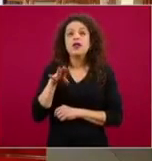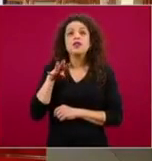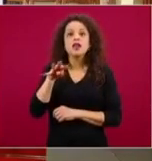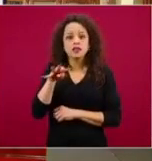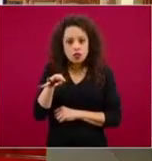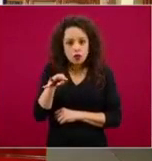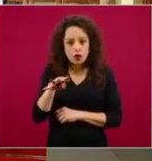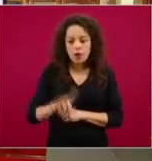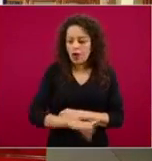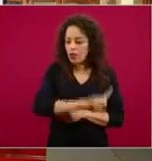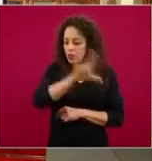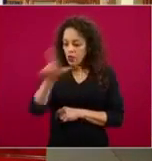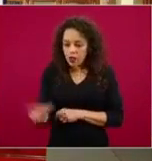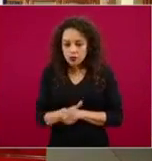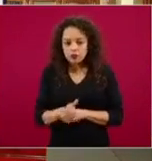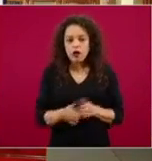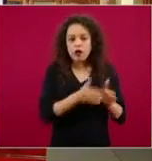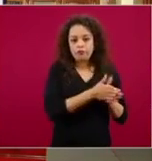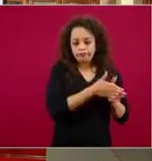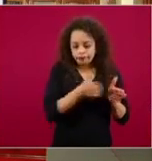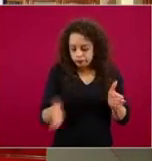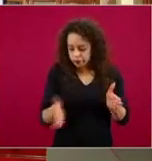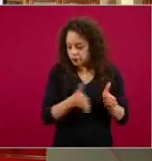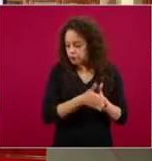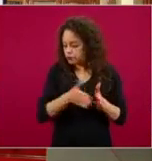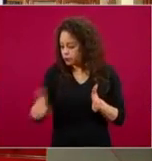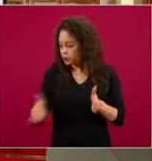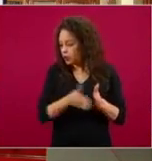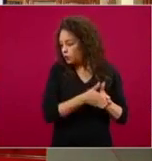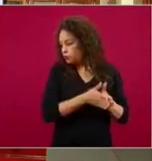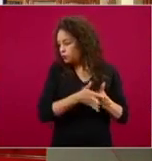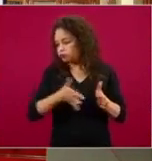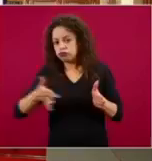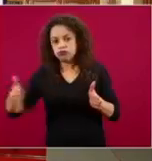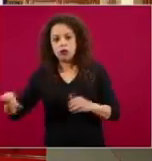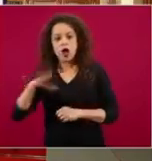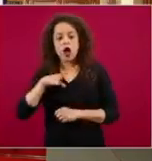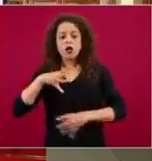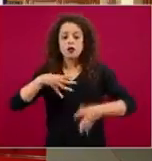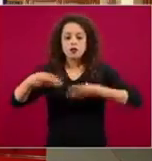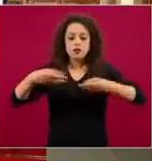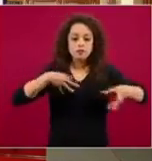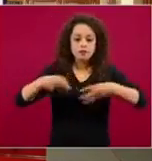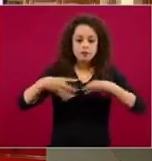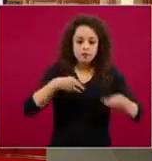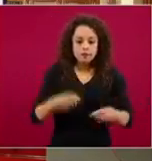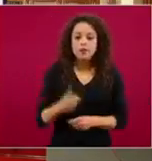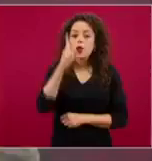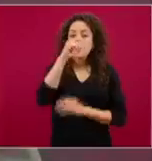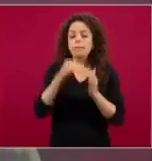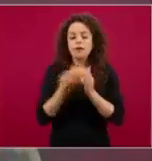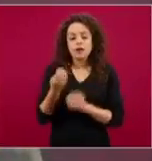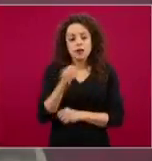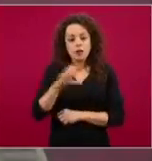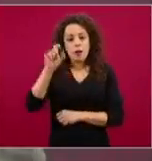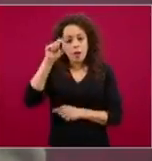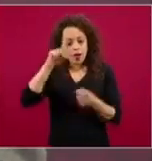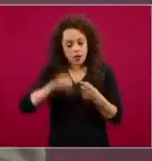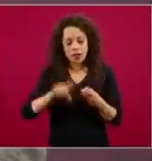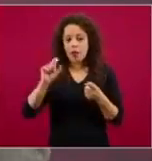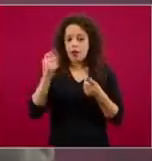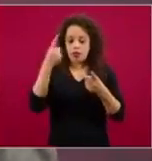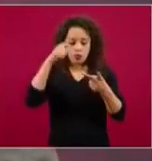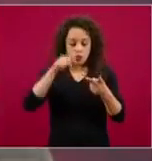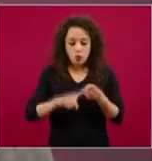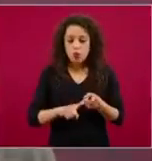vinieron sucesivas ciclos epidémicos, olas epidémicas en 1920, 1921,